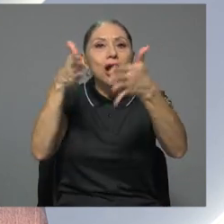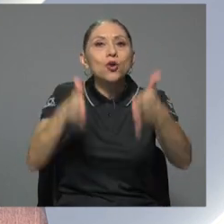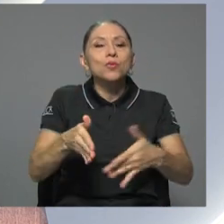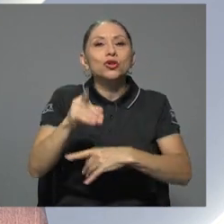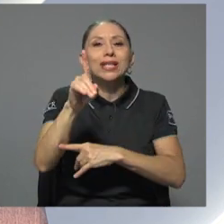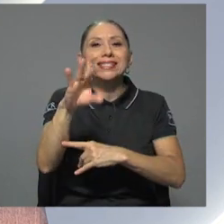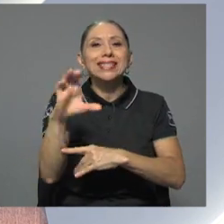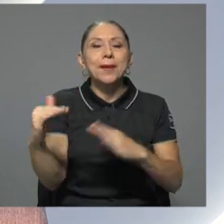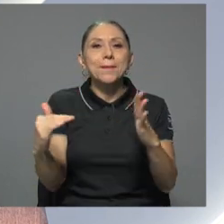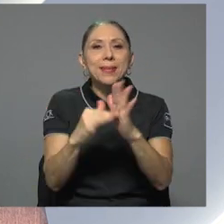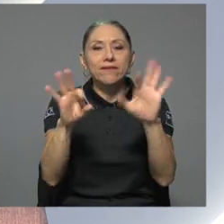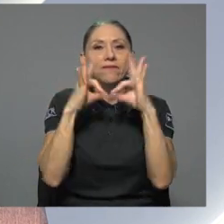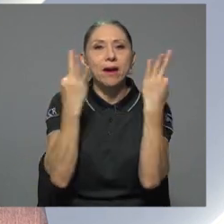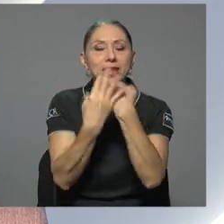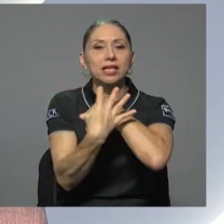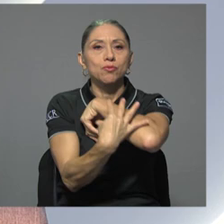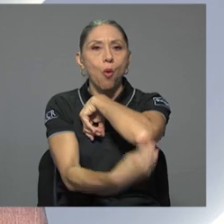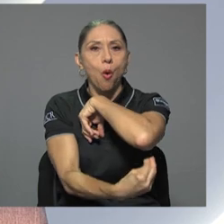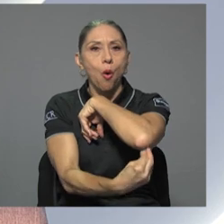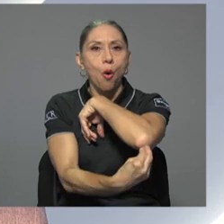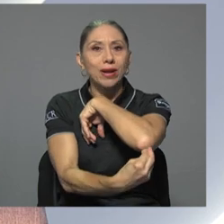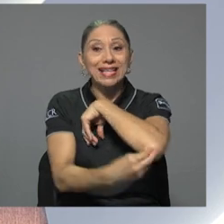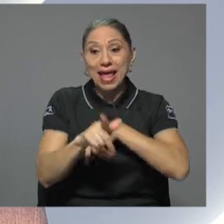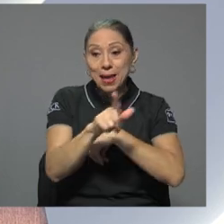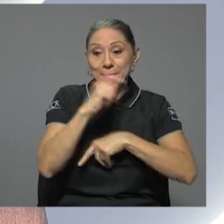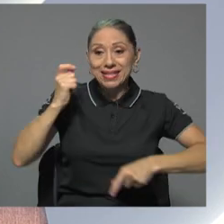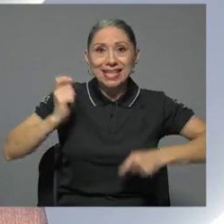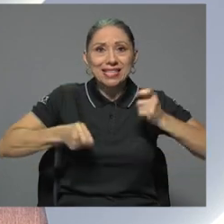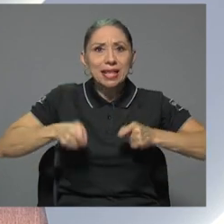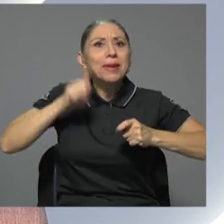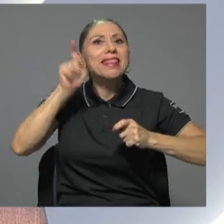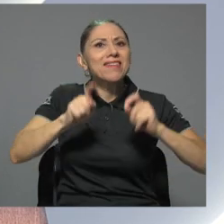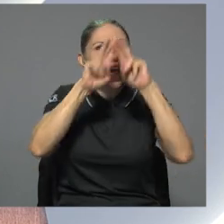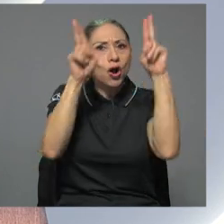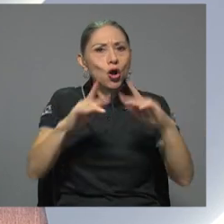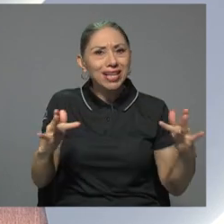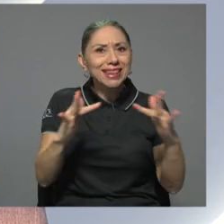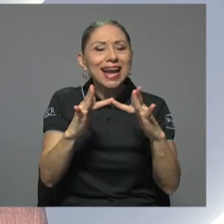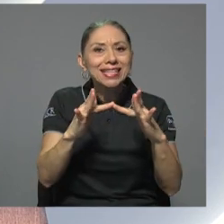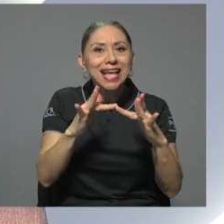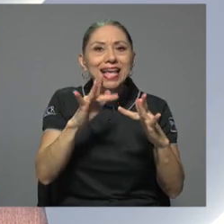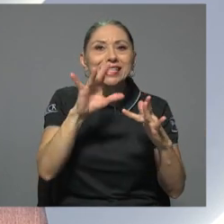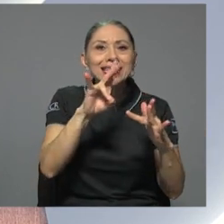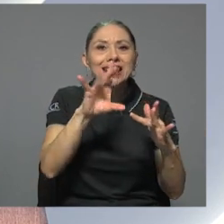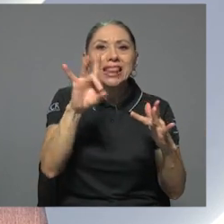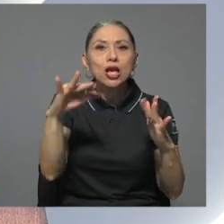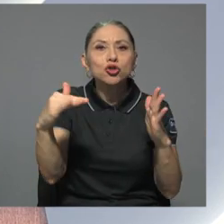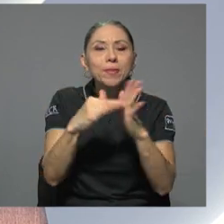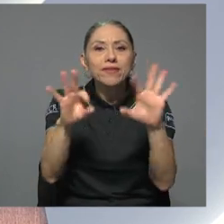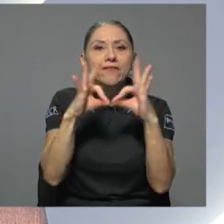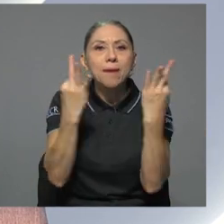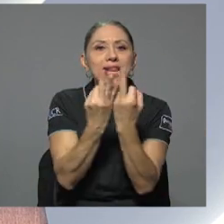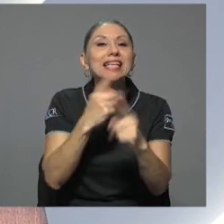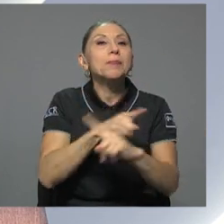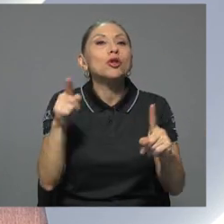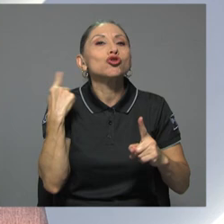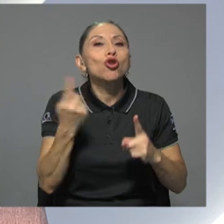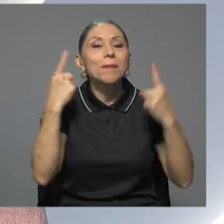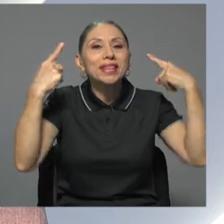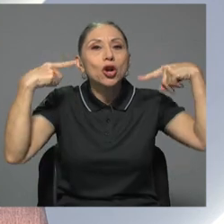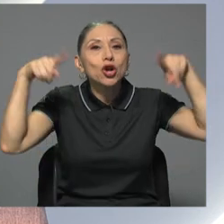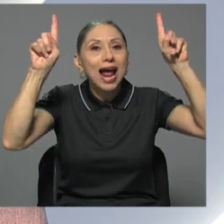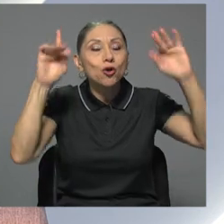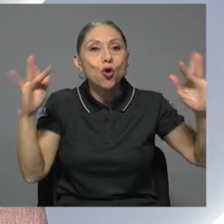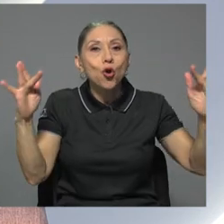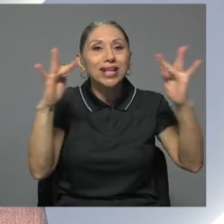a septiembre querían estar conectadas 78 mil familias pero sólo lo alcanzaron lo lograron o lograron